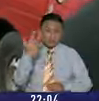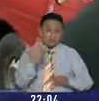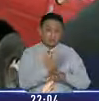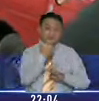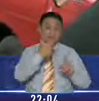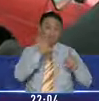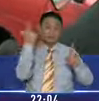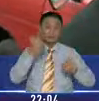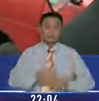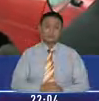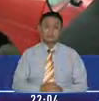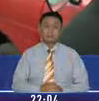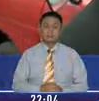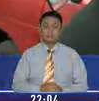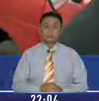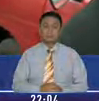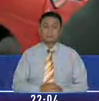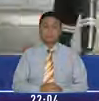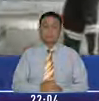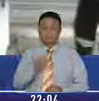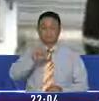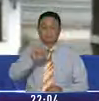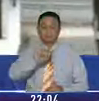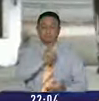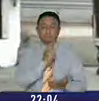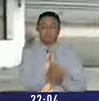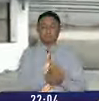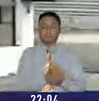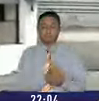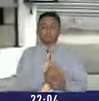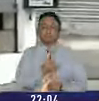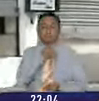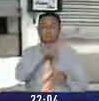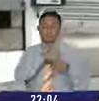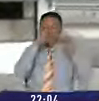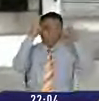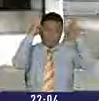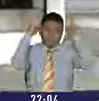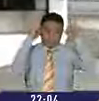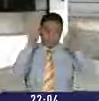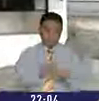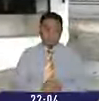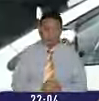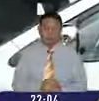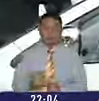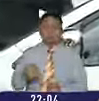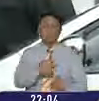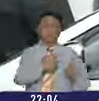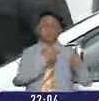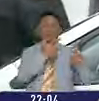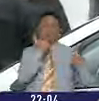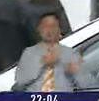esto. ¿Que les matan así? Sí. A la peluquería le bautizaron los sicarios a tiros. Tenía apenas 2 días de haber